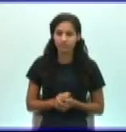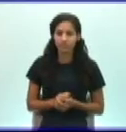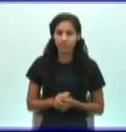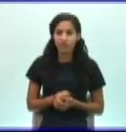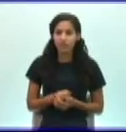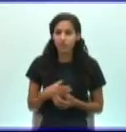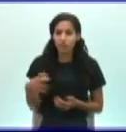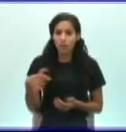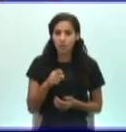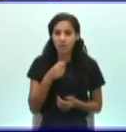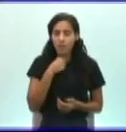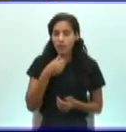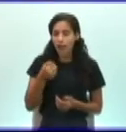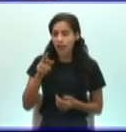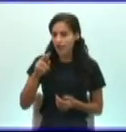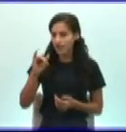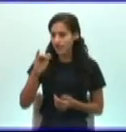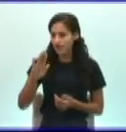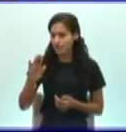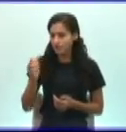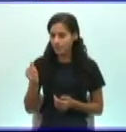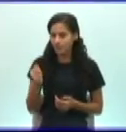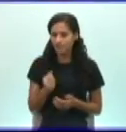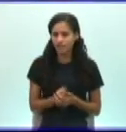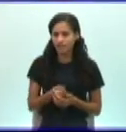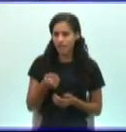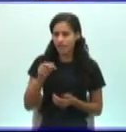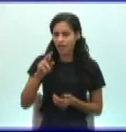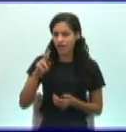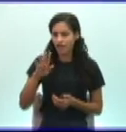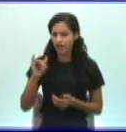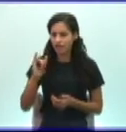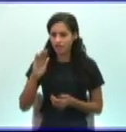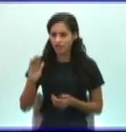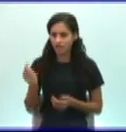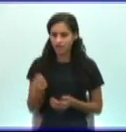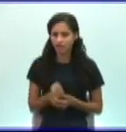Todo el mundo arriba, arriba, arriba.